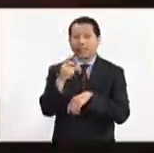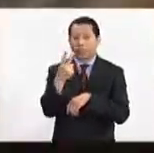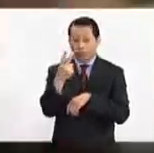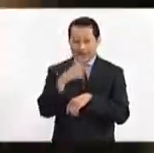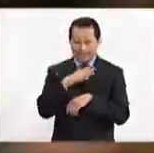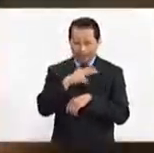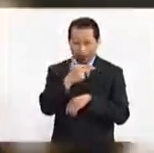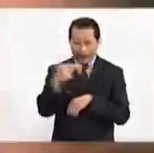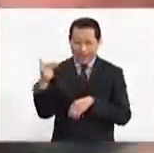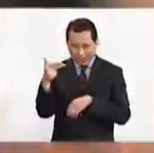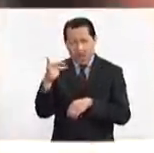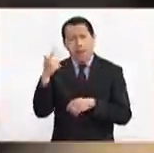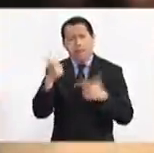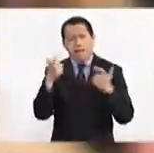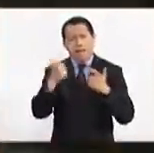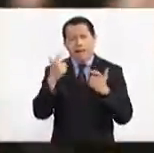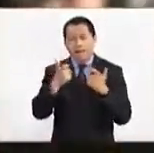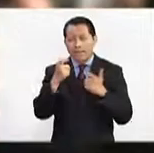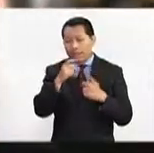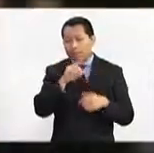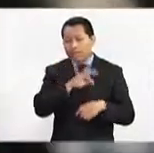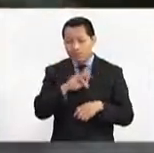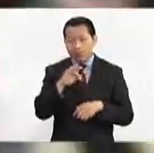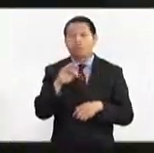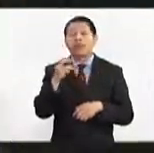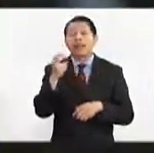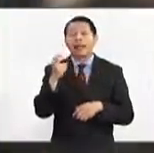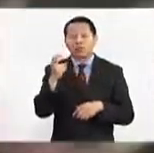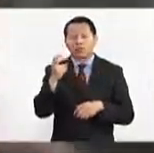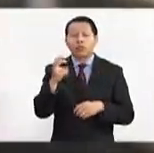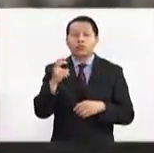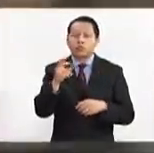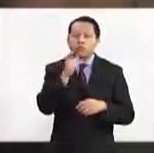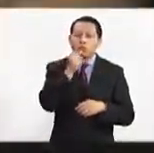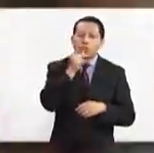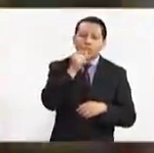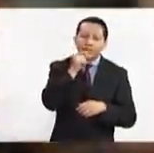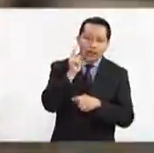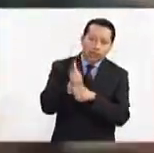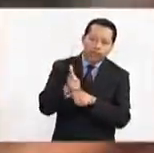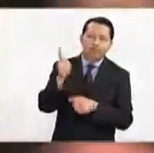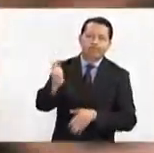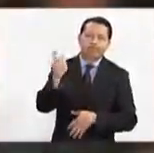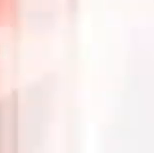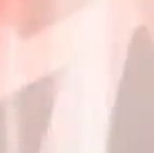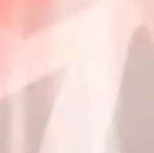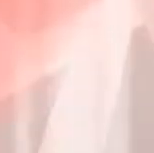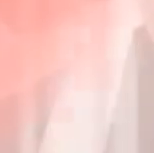Mandalay Bay, y este presunto agresor fue abatido por la policía.